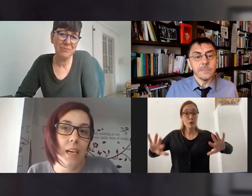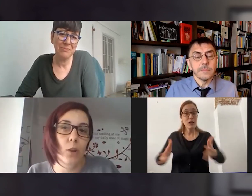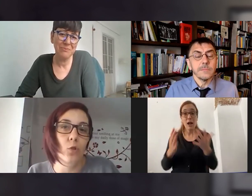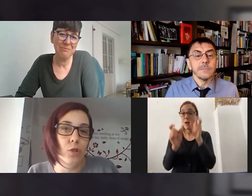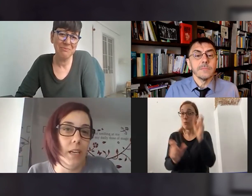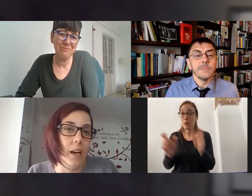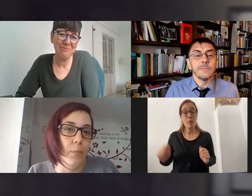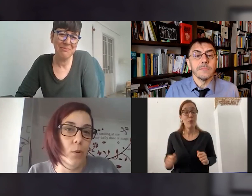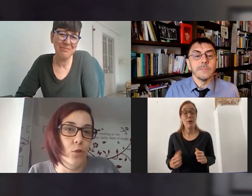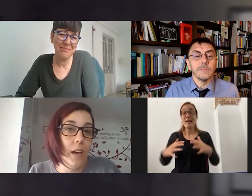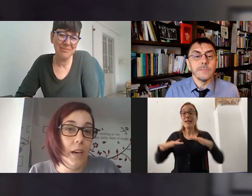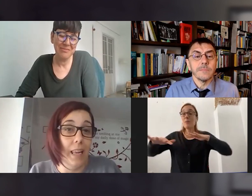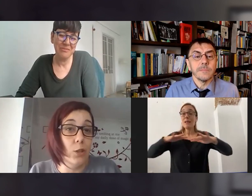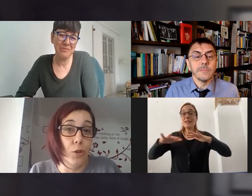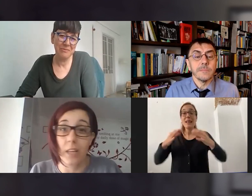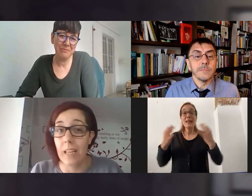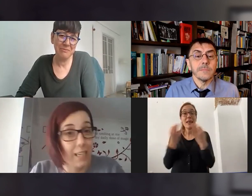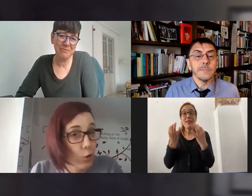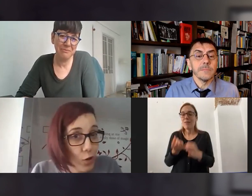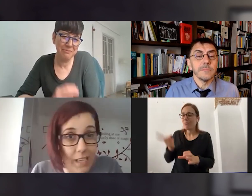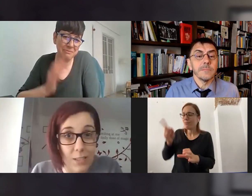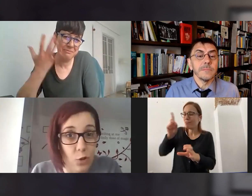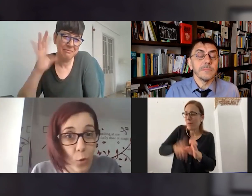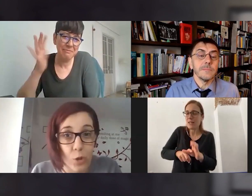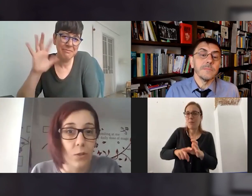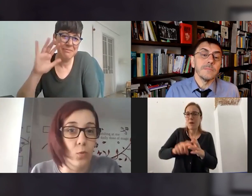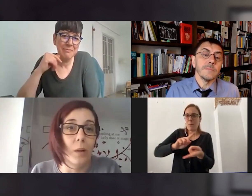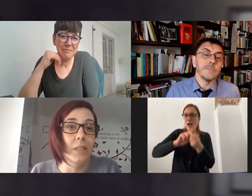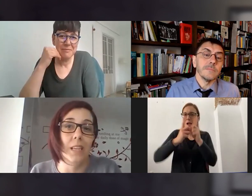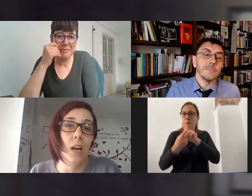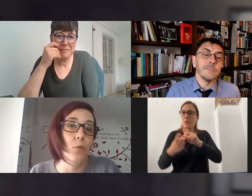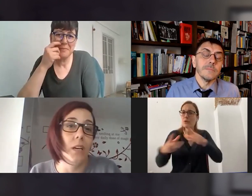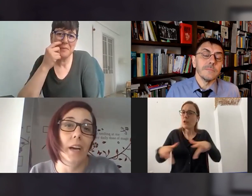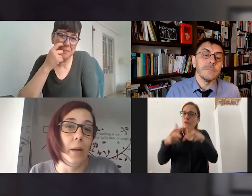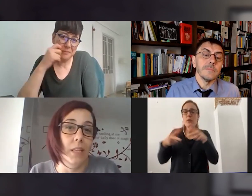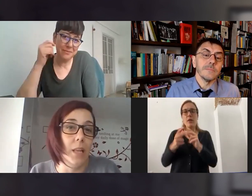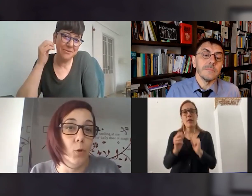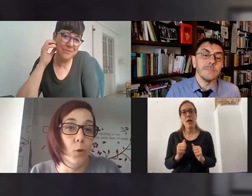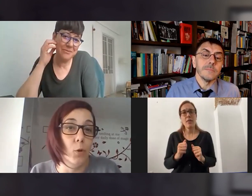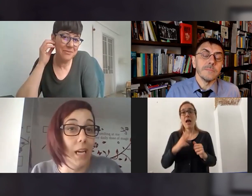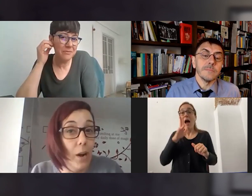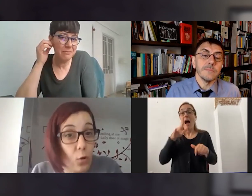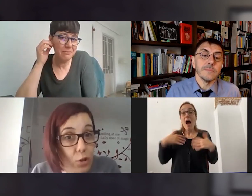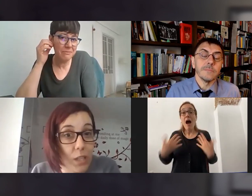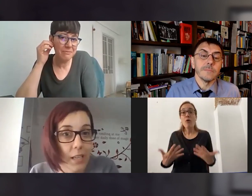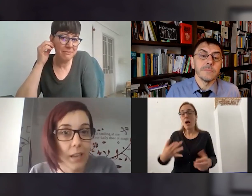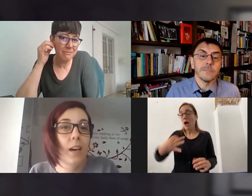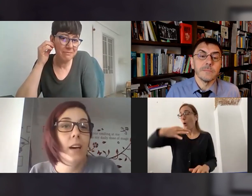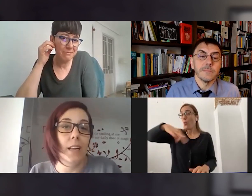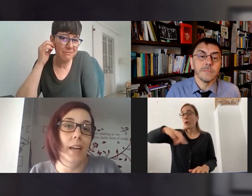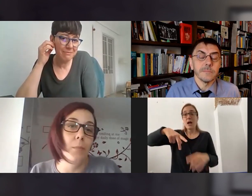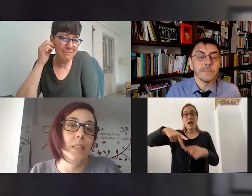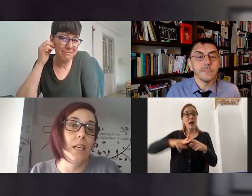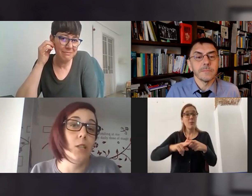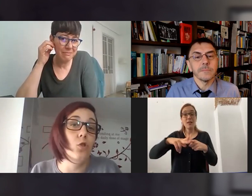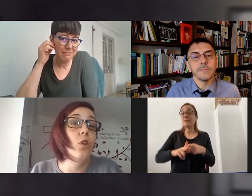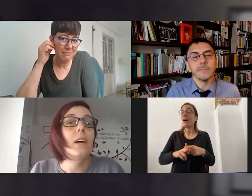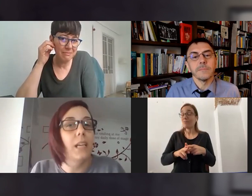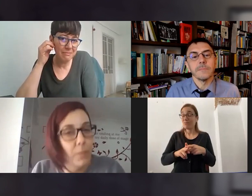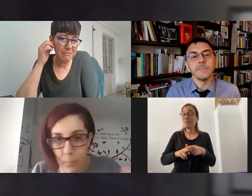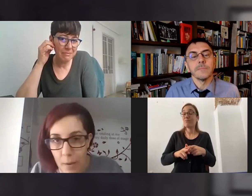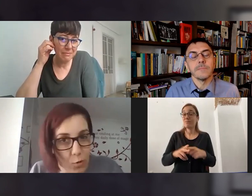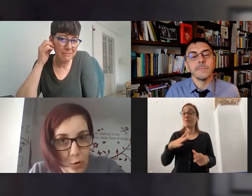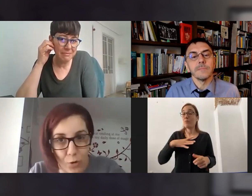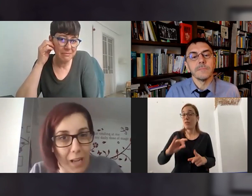realmente en conseguir cambios en la sociedad. Creo que somos actualmente la única herramienta posible que va a conseguir realmente eso,